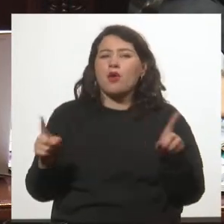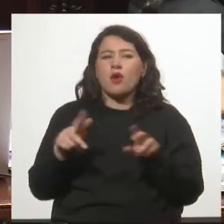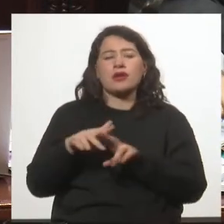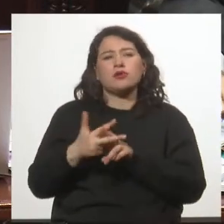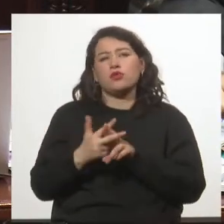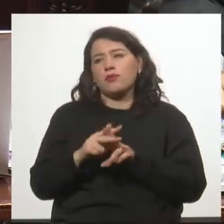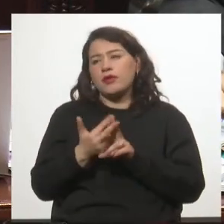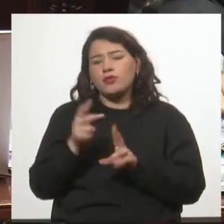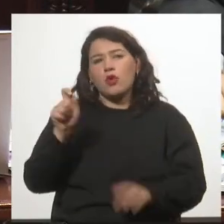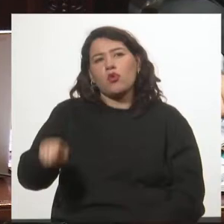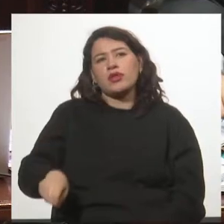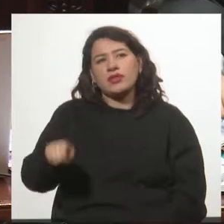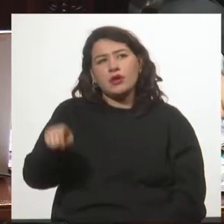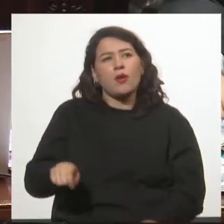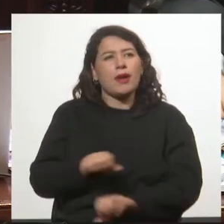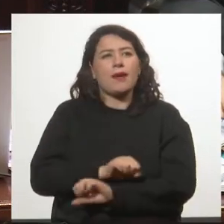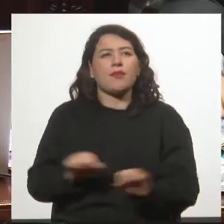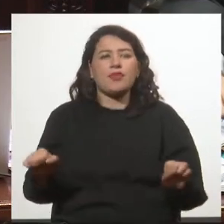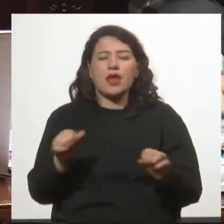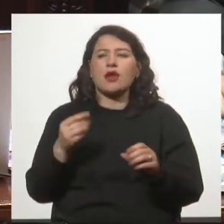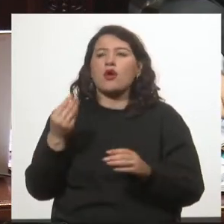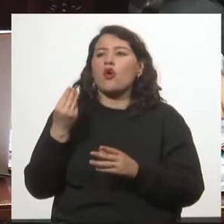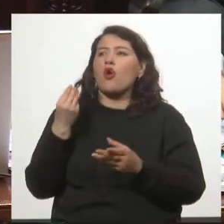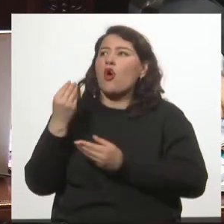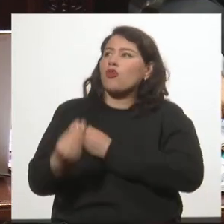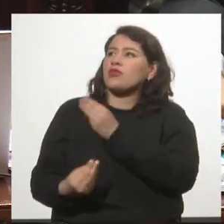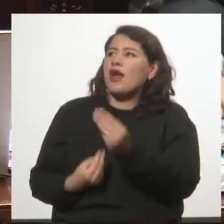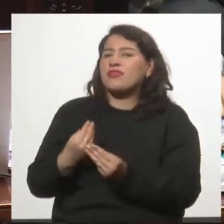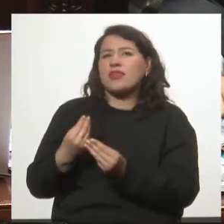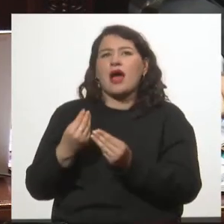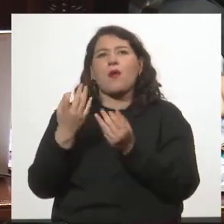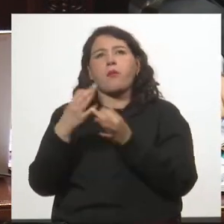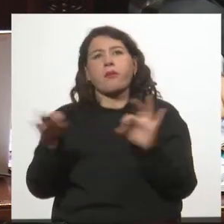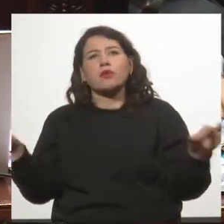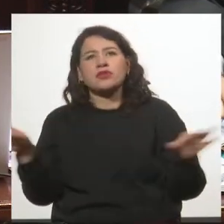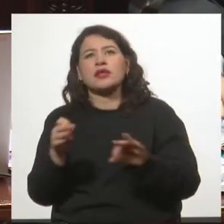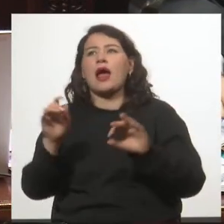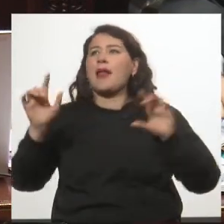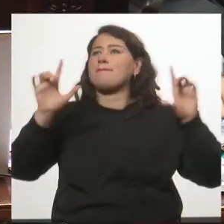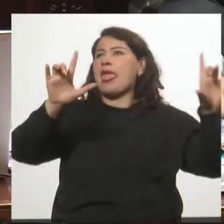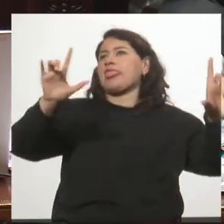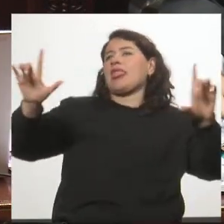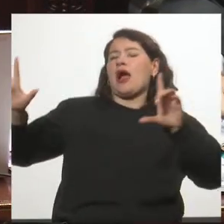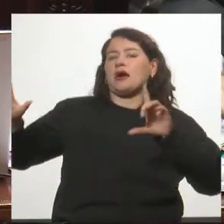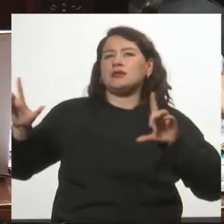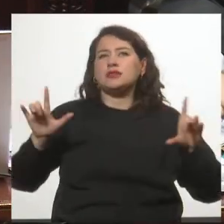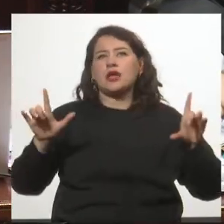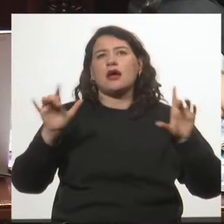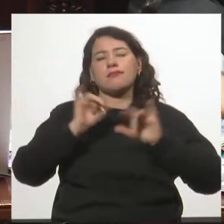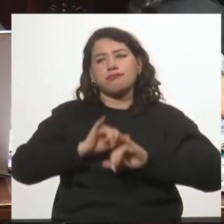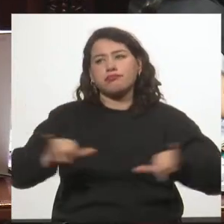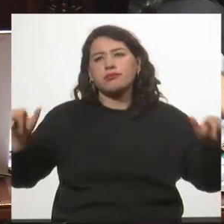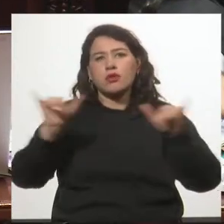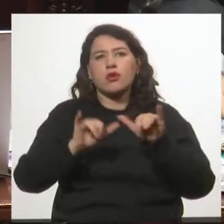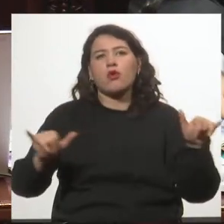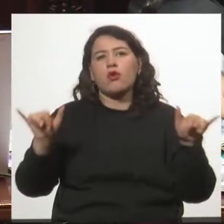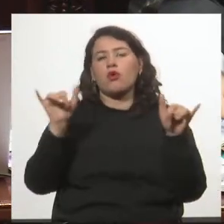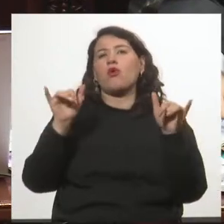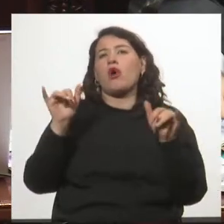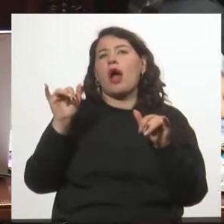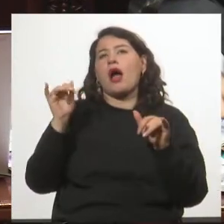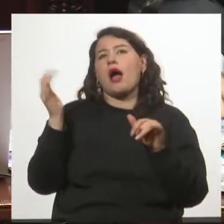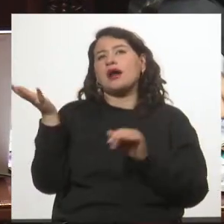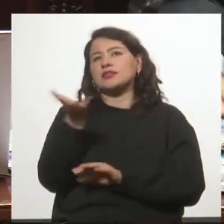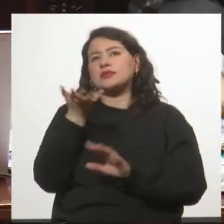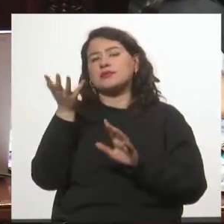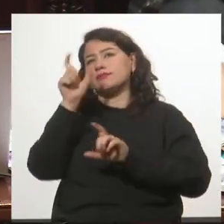jurídicos para andar contratando musicalización pantallas y auspicios o azafatas para organizar